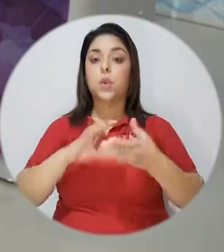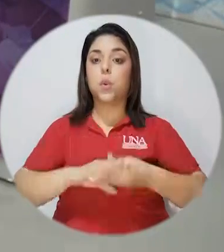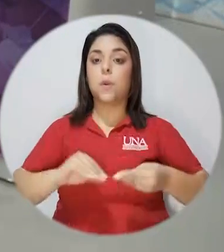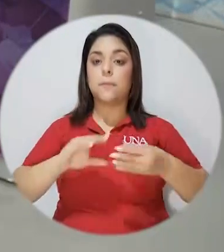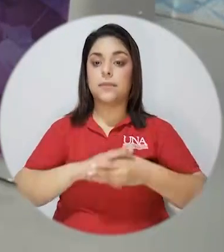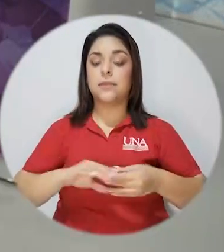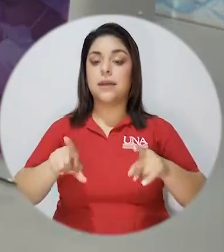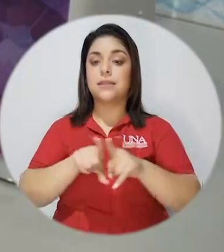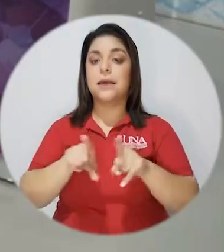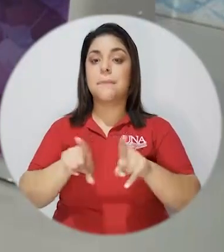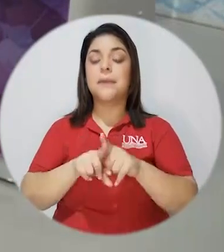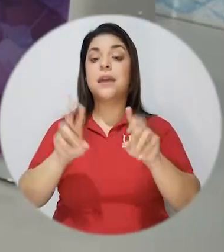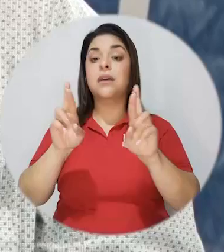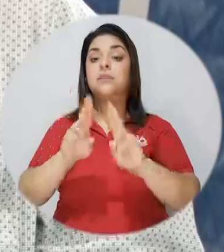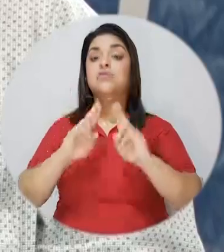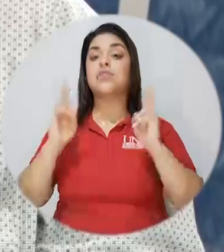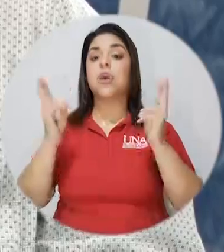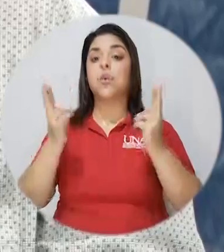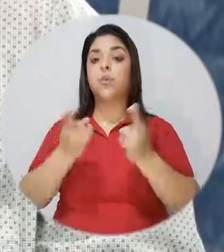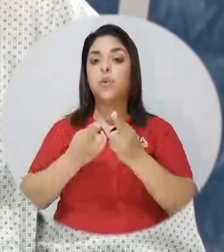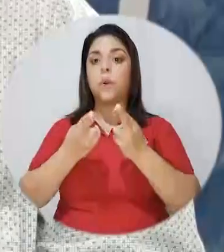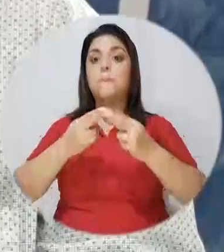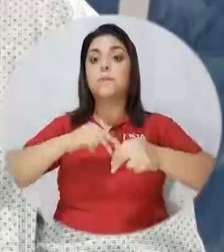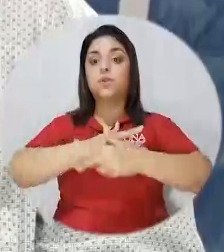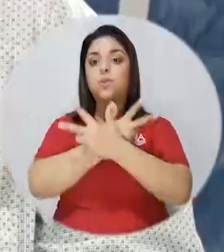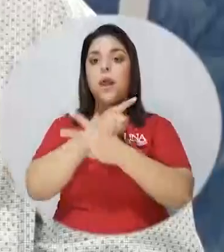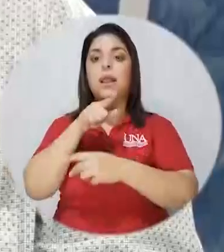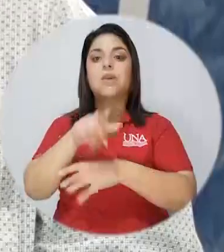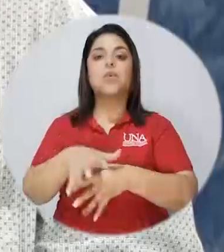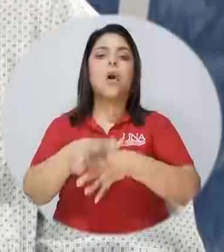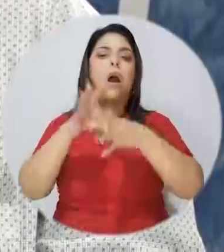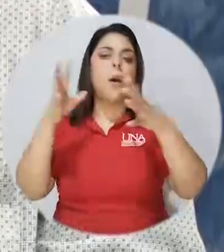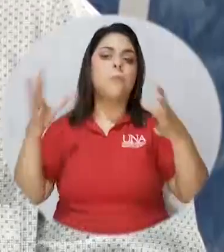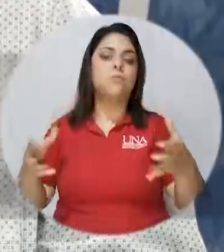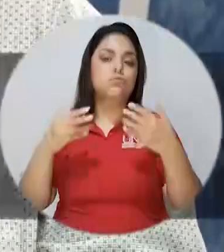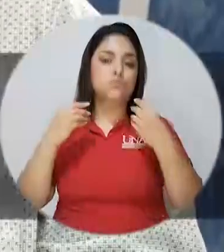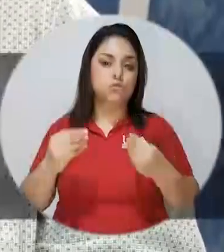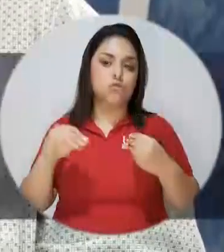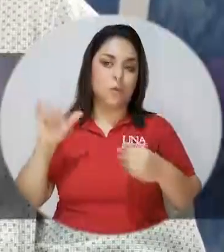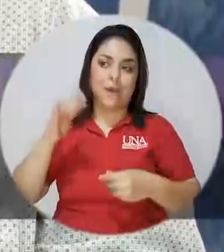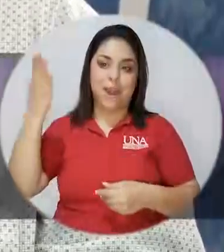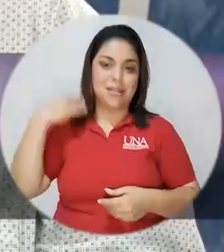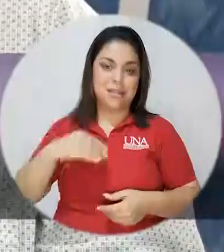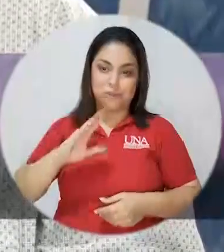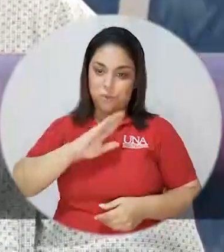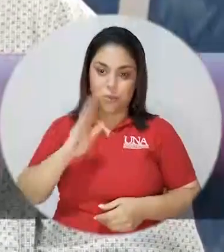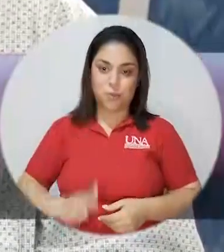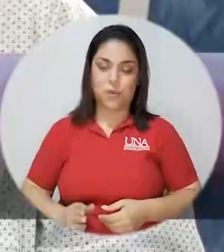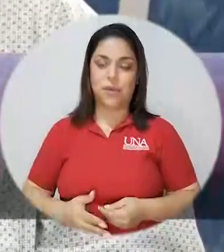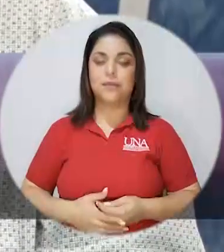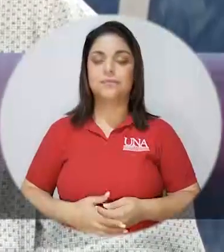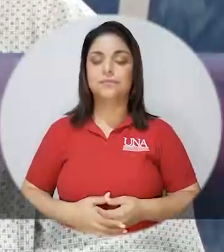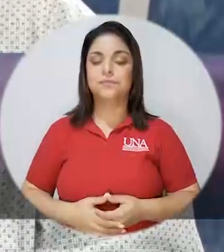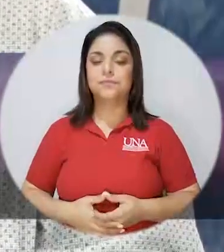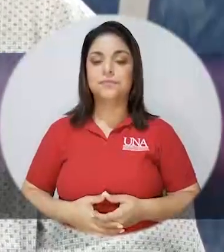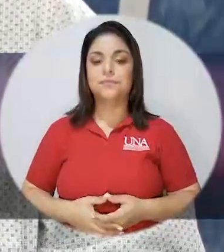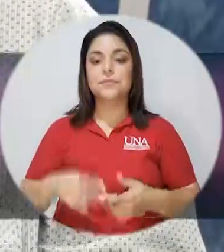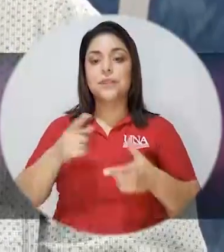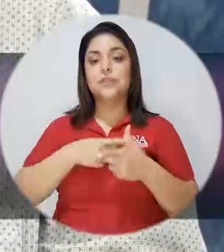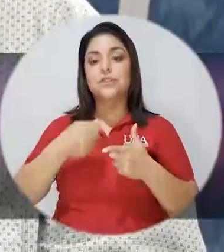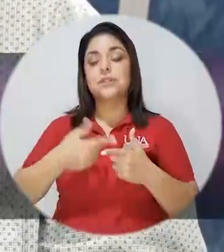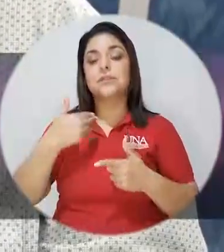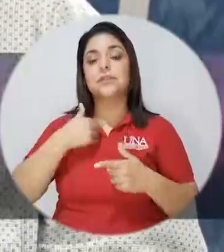el tema de las reuniones virtuales también aumentó como nunca lo había